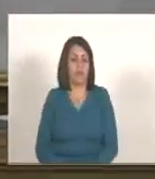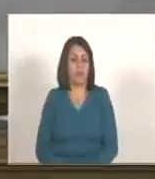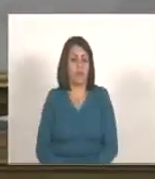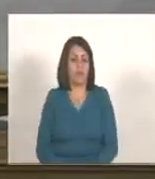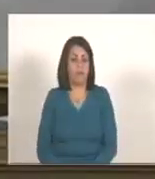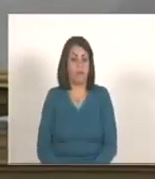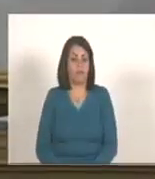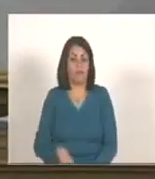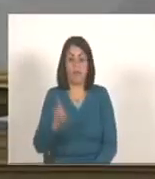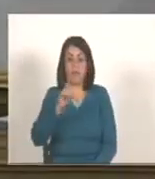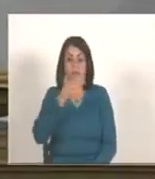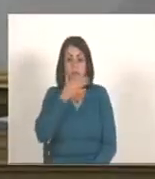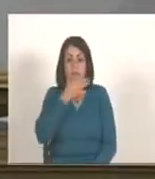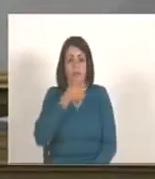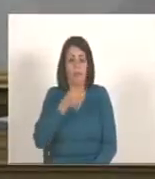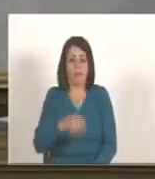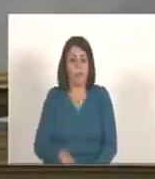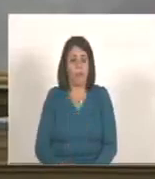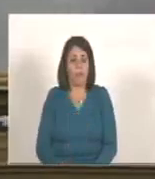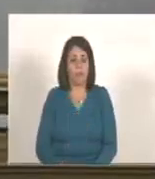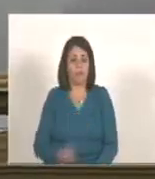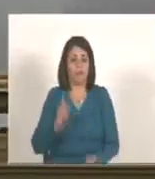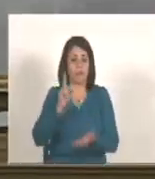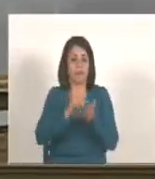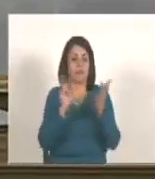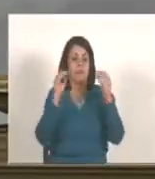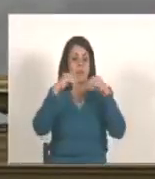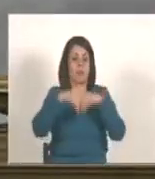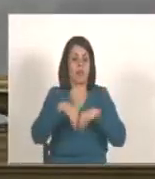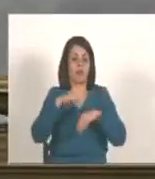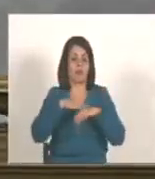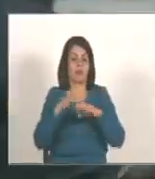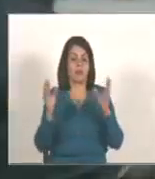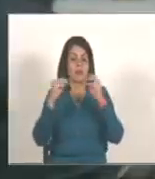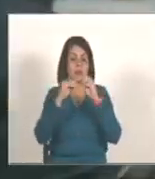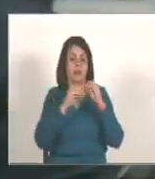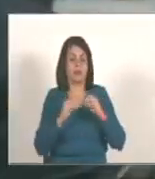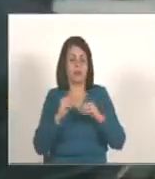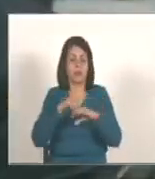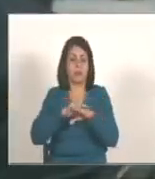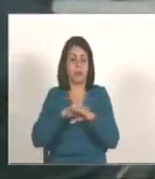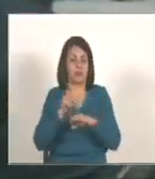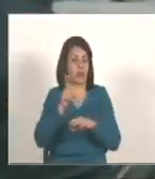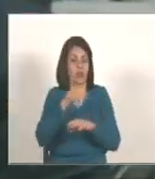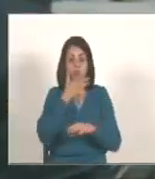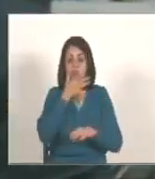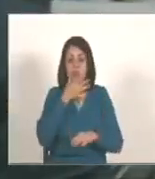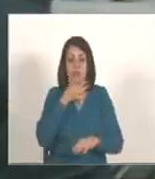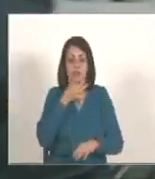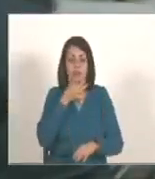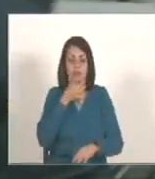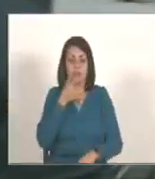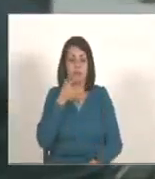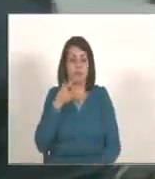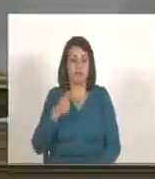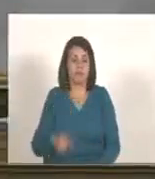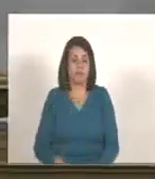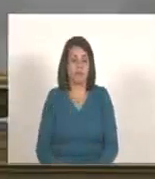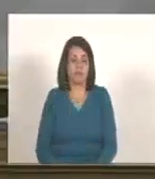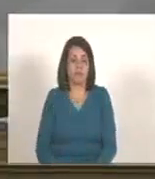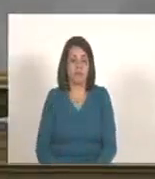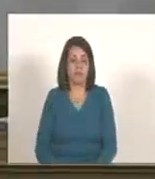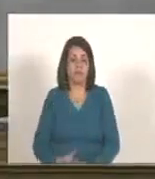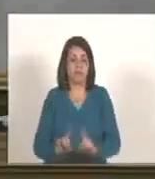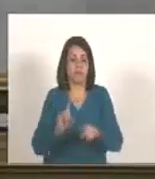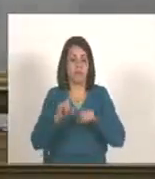No fue fácil que se llegara a este acuerdo en el marco de las negociaciones de México. No fue nada fácil, les digo.